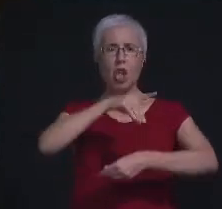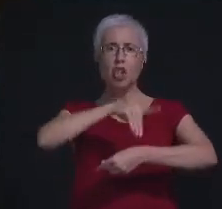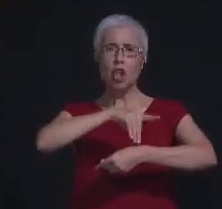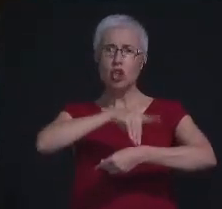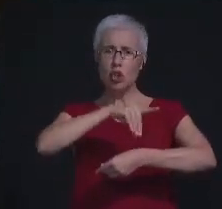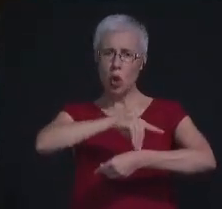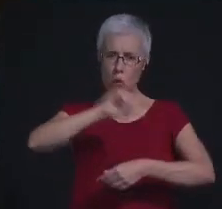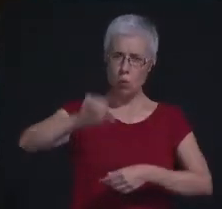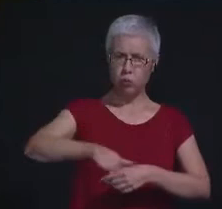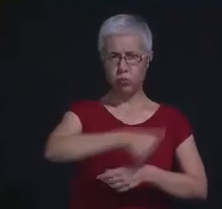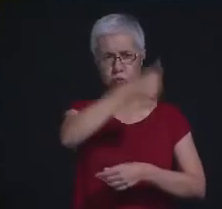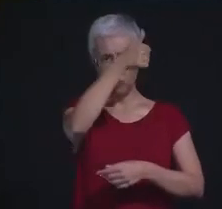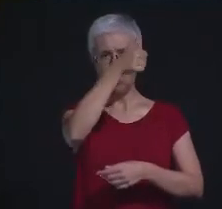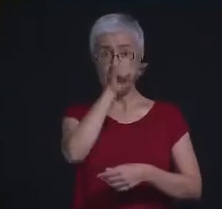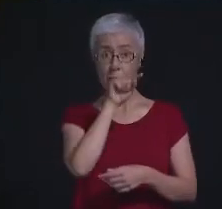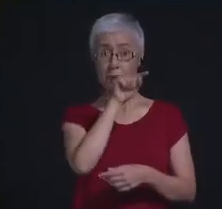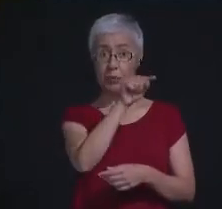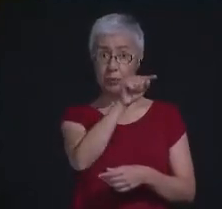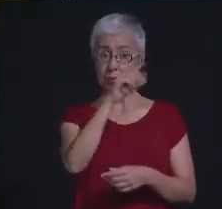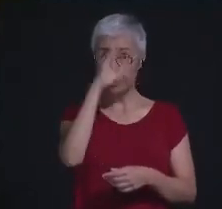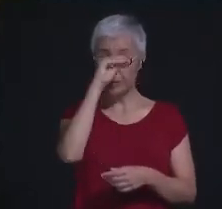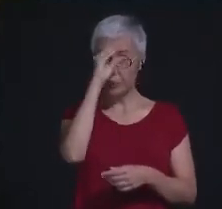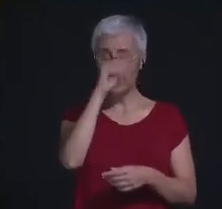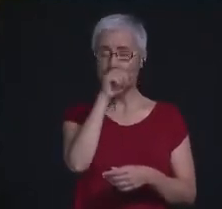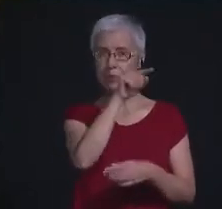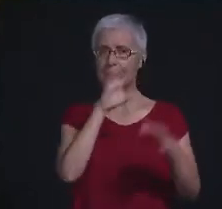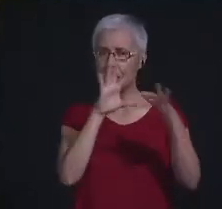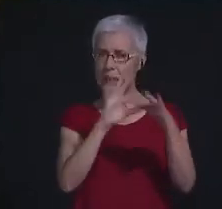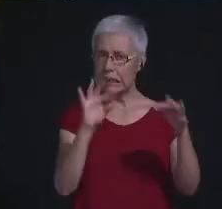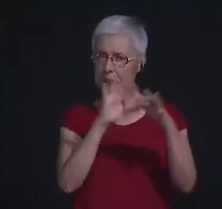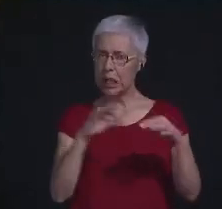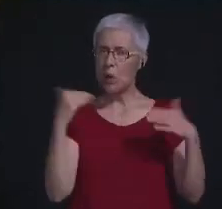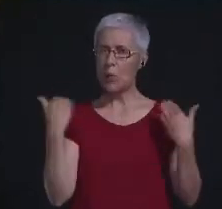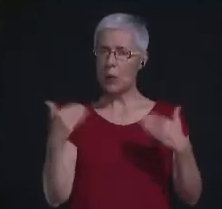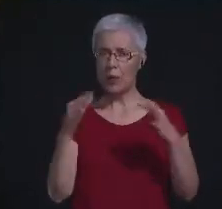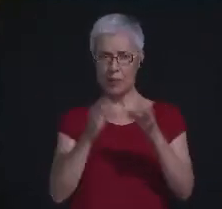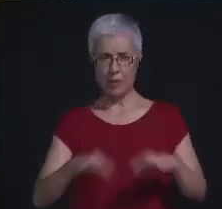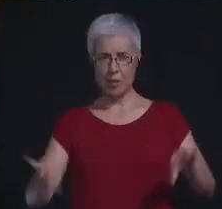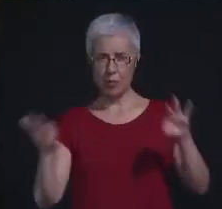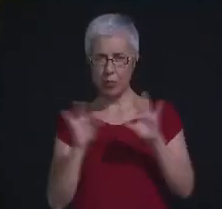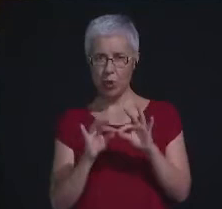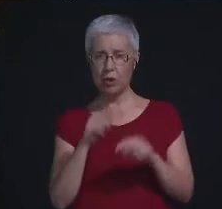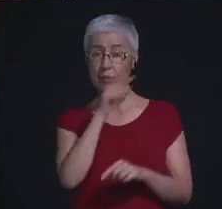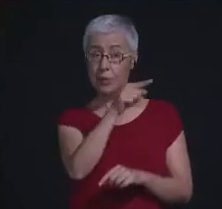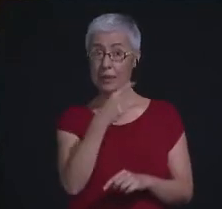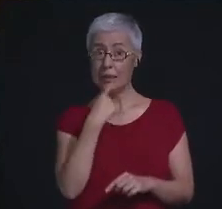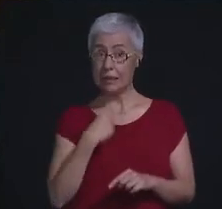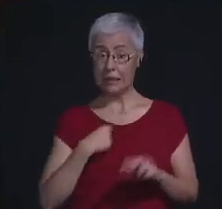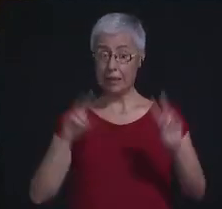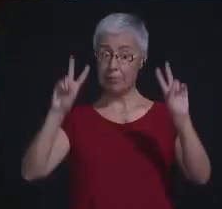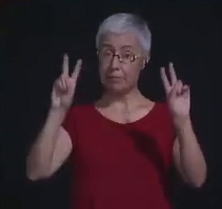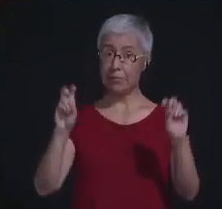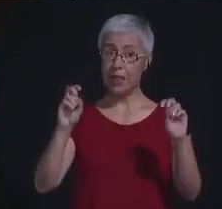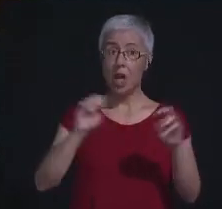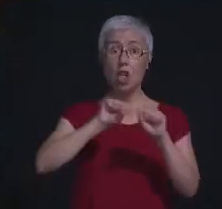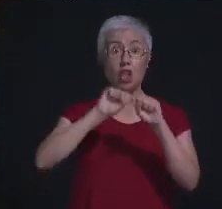salud y estuvo con Oriol de Quida, con Cristina de Fiction Express y con Carlota de Olaluz. Y me dijo, veo a los emprendedores sociales